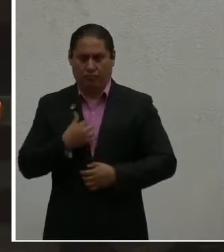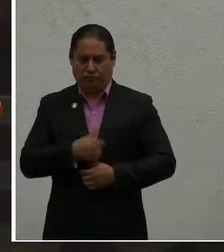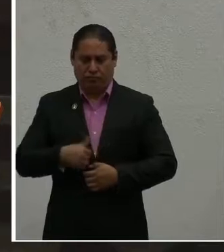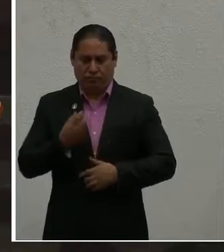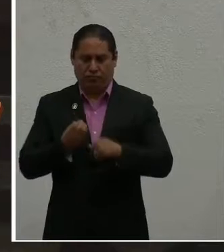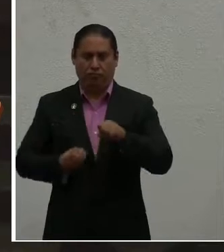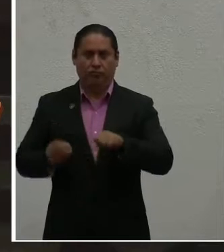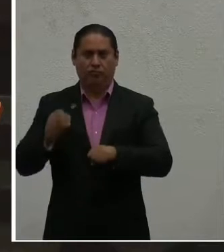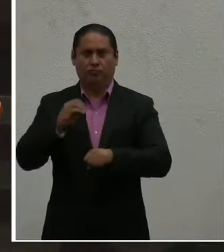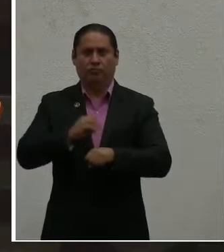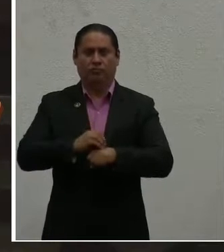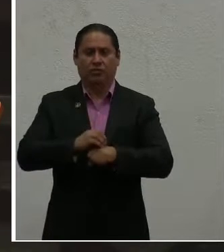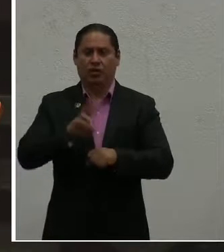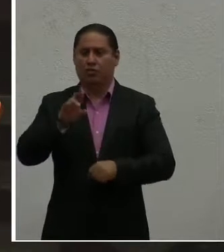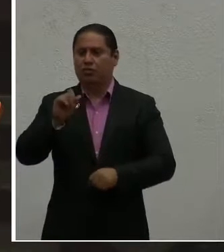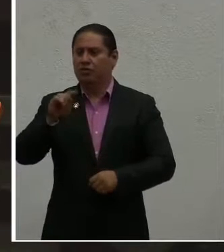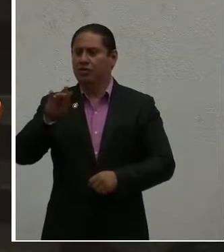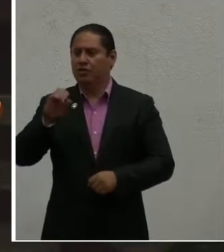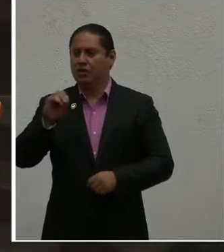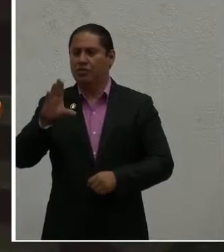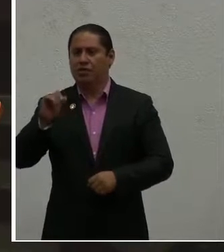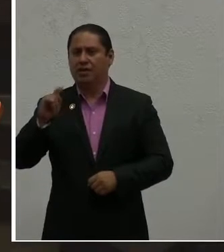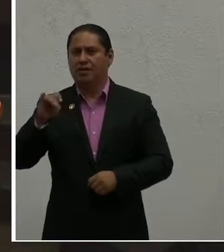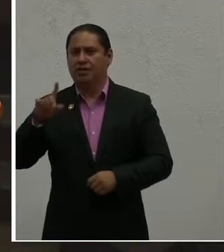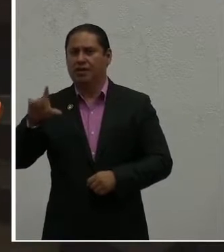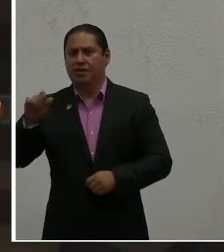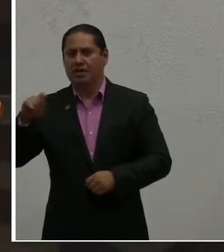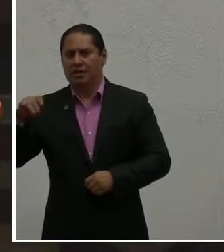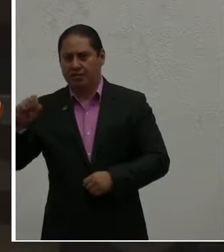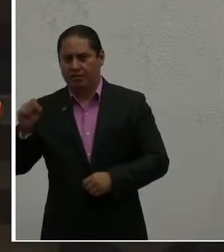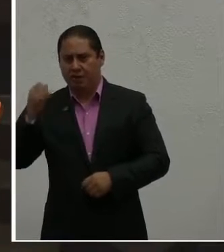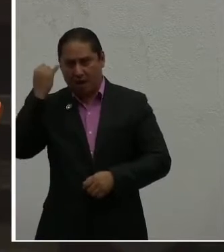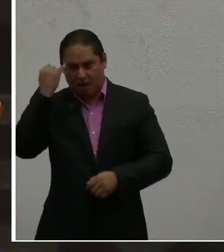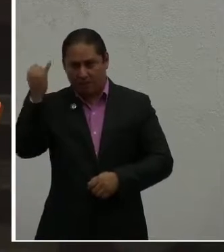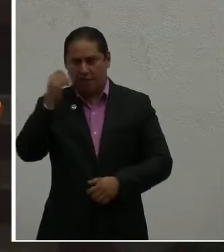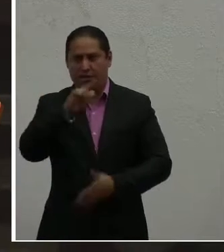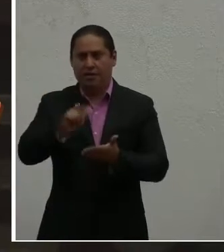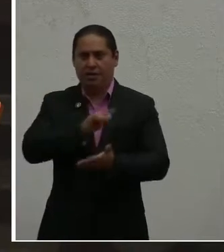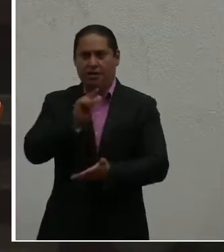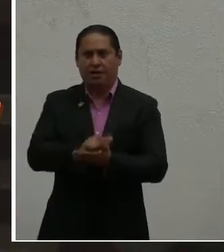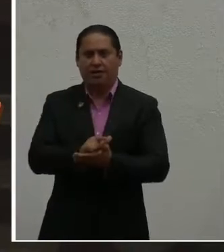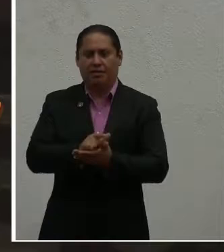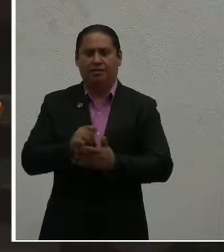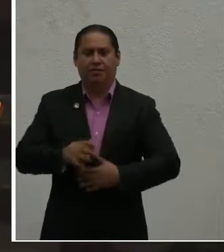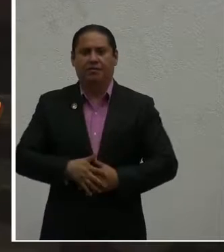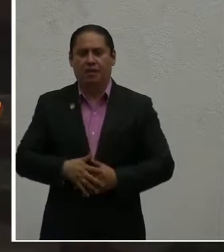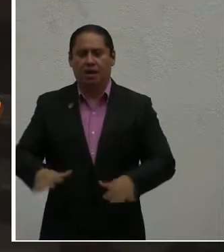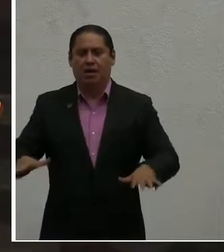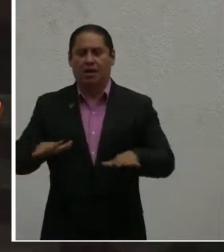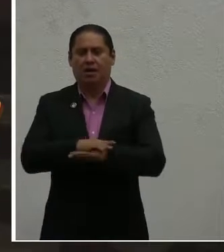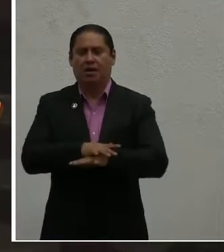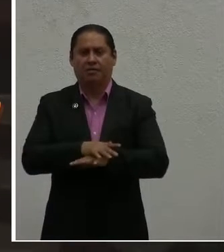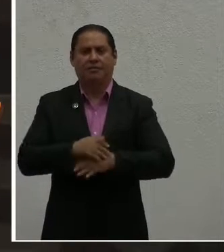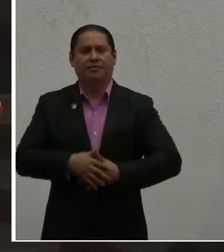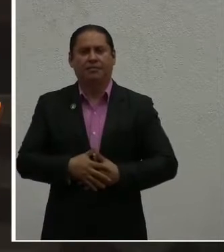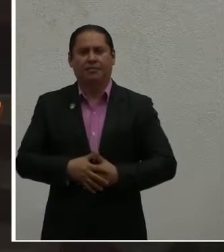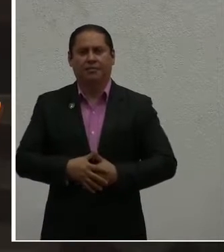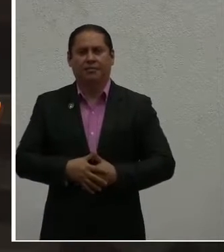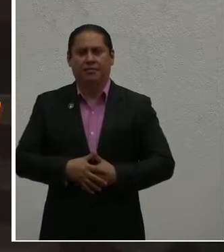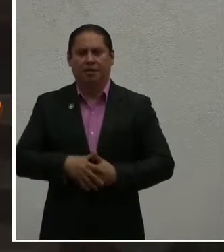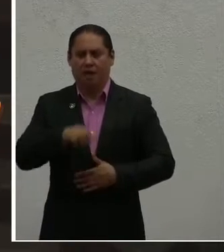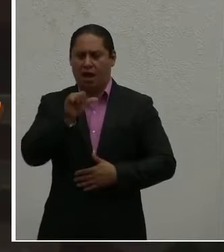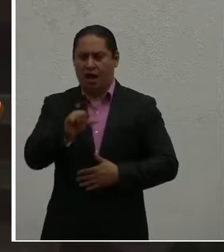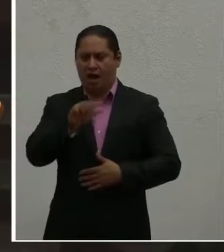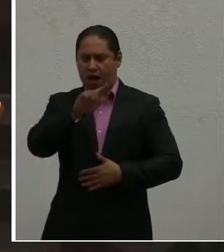Rosario Castellanos presenta dictamen relativo a la iniciativa de decreto por el que se reforma el inciso